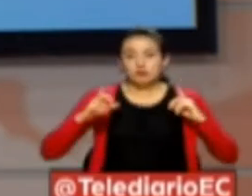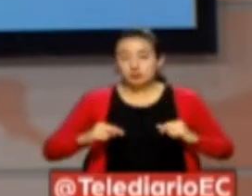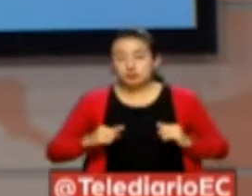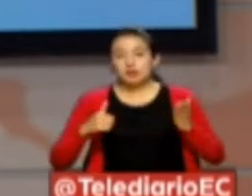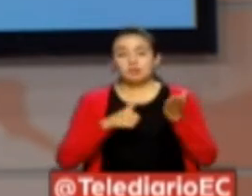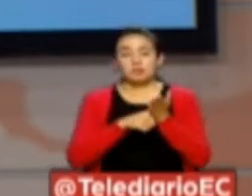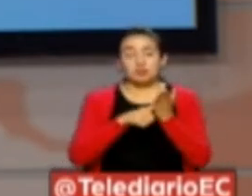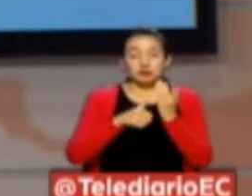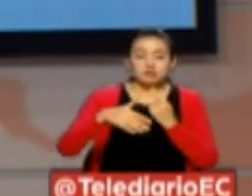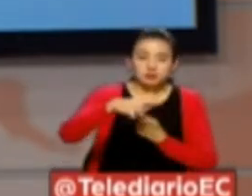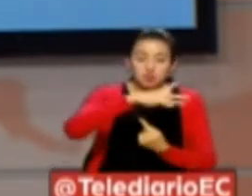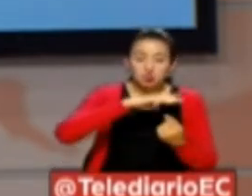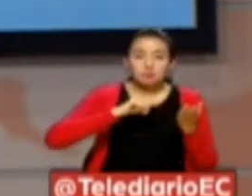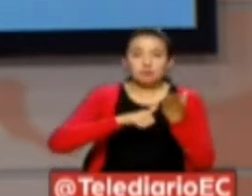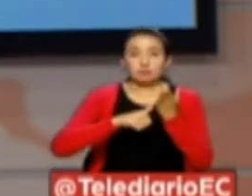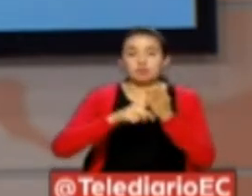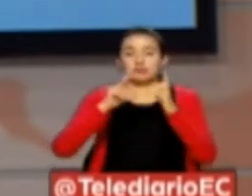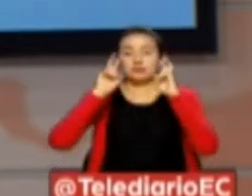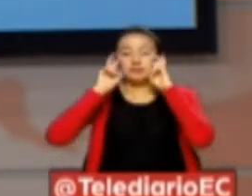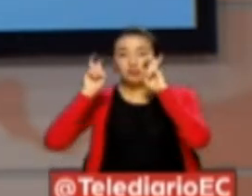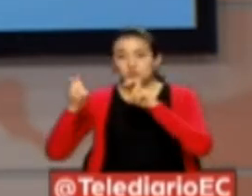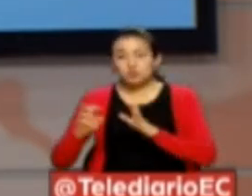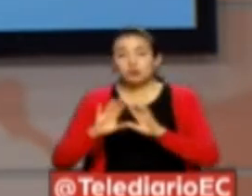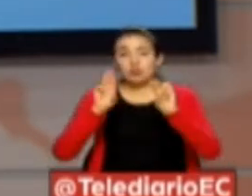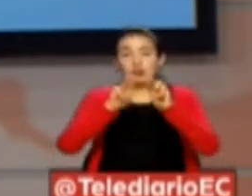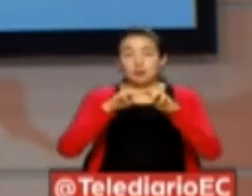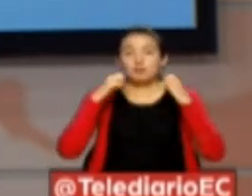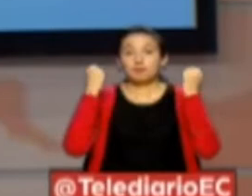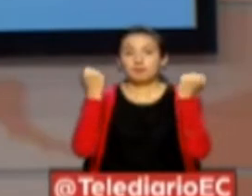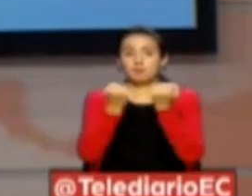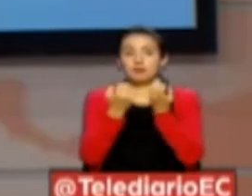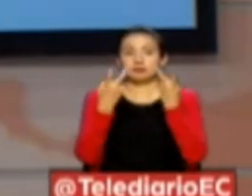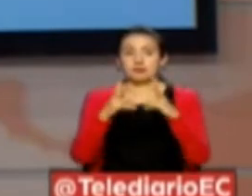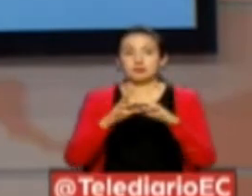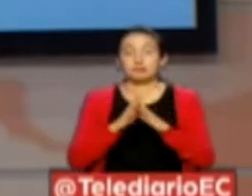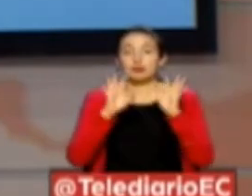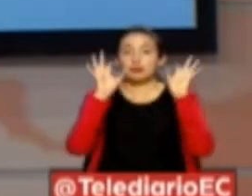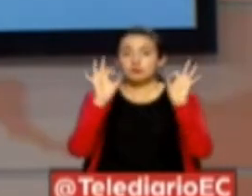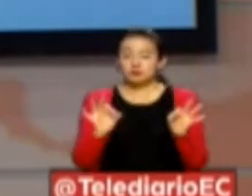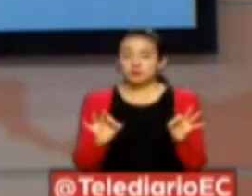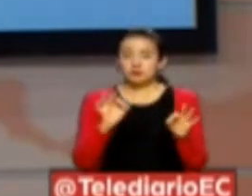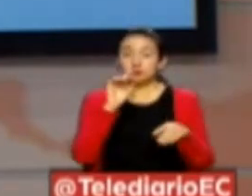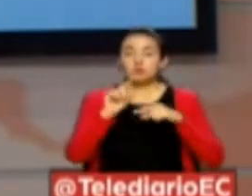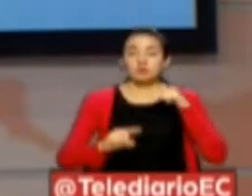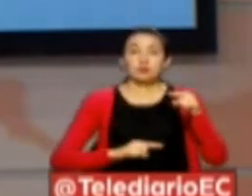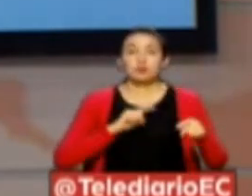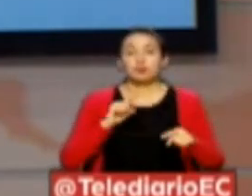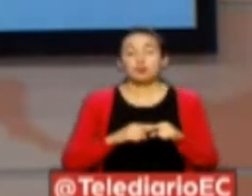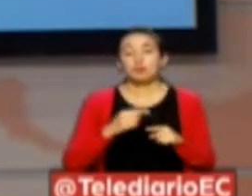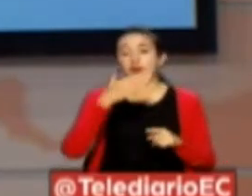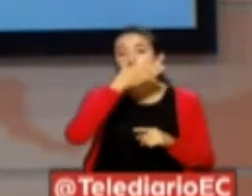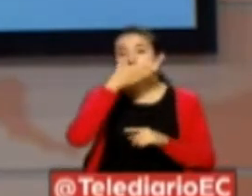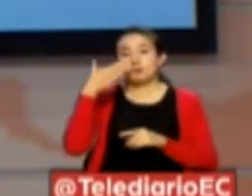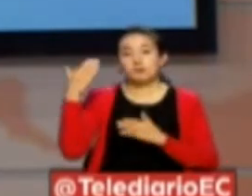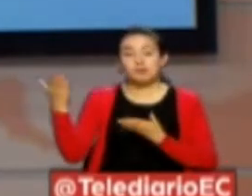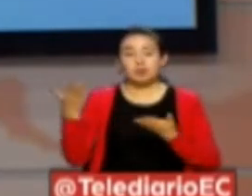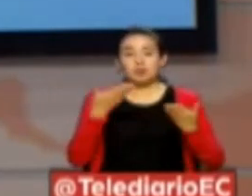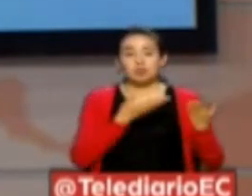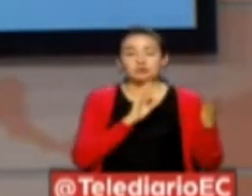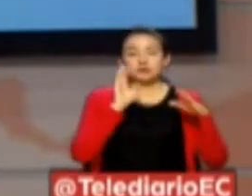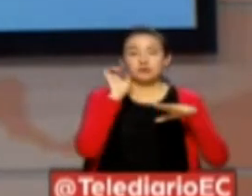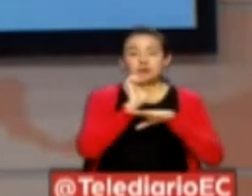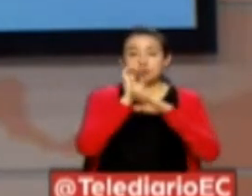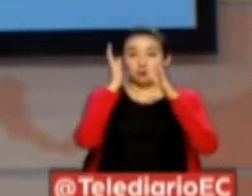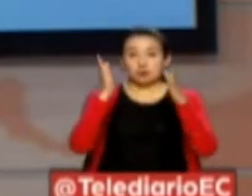de ambiente el ministerio de turismo el mies es justamente para llevar para mejorar la calidad de vida de los ecuatorianos a